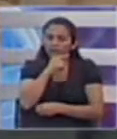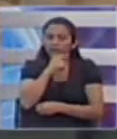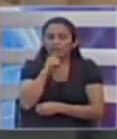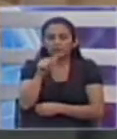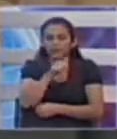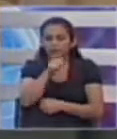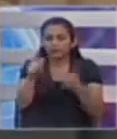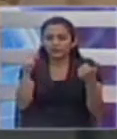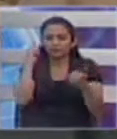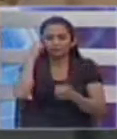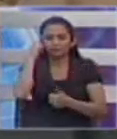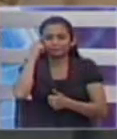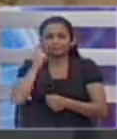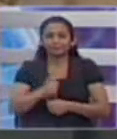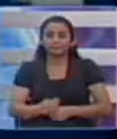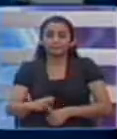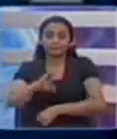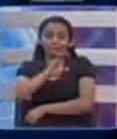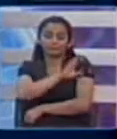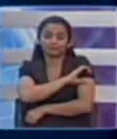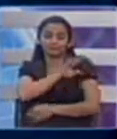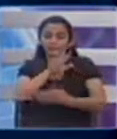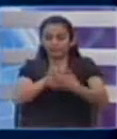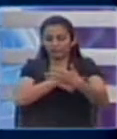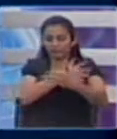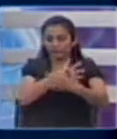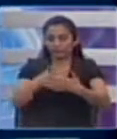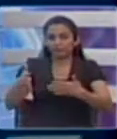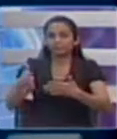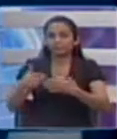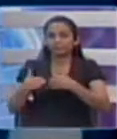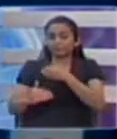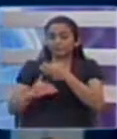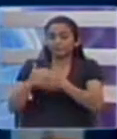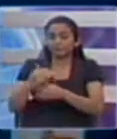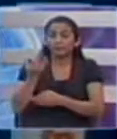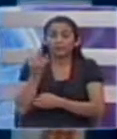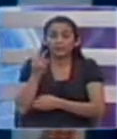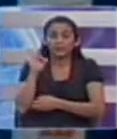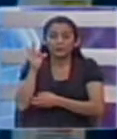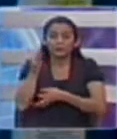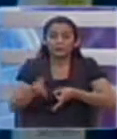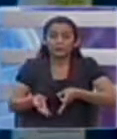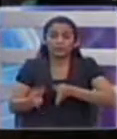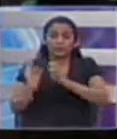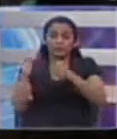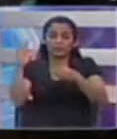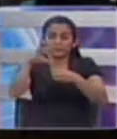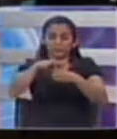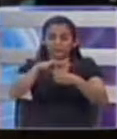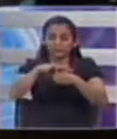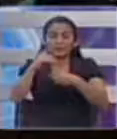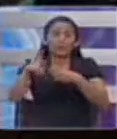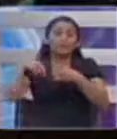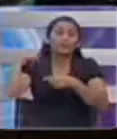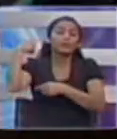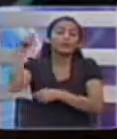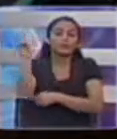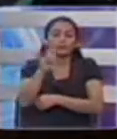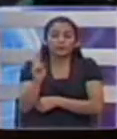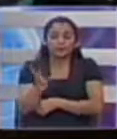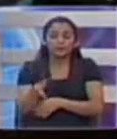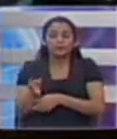El Consejo Nacional Electoral avanza con el cronograma previo para las elecciones del 19 de febrero. El próximo domingo 22 se cumplirá con el